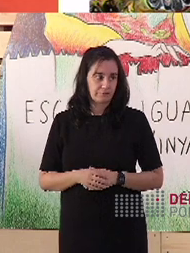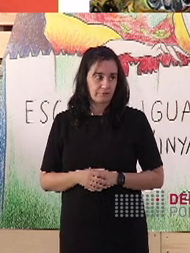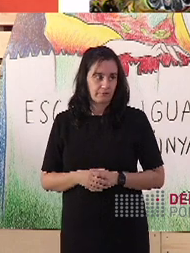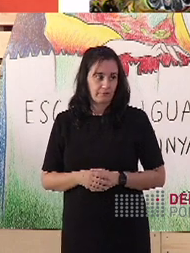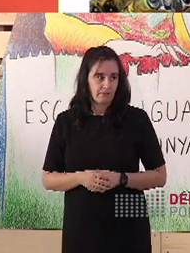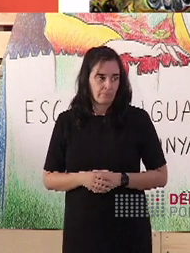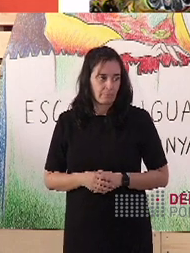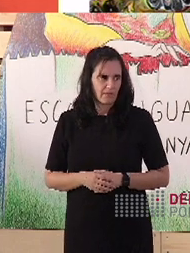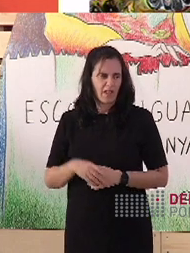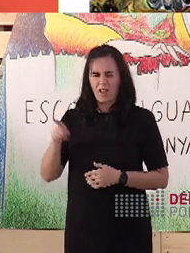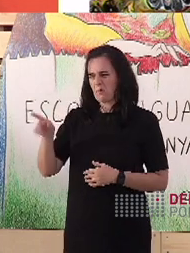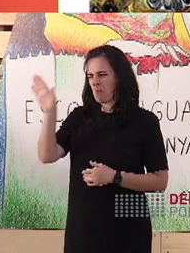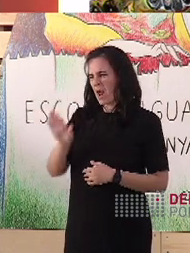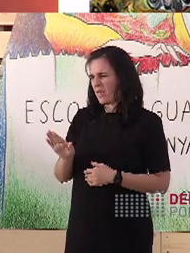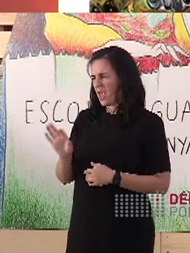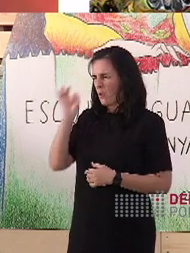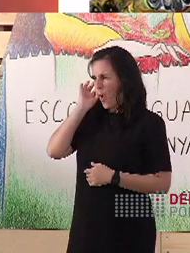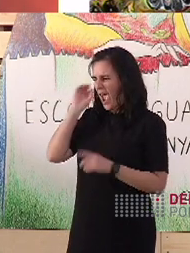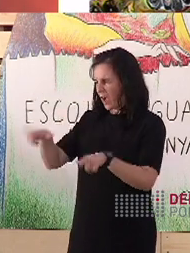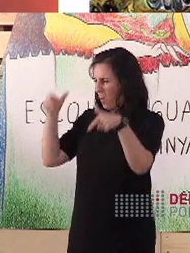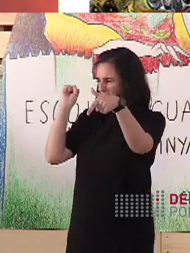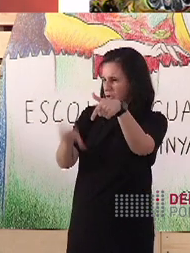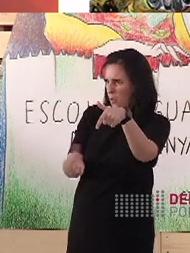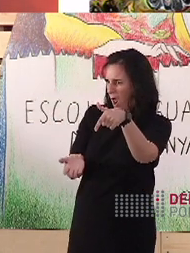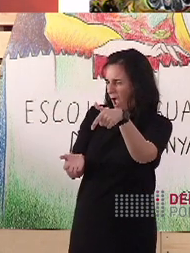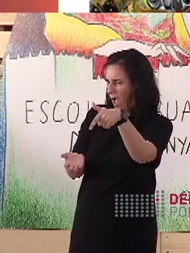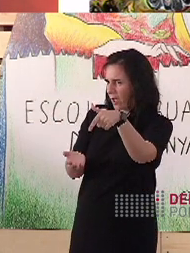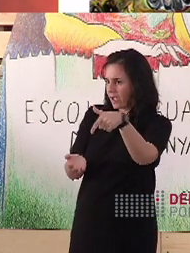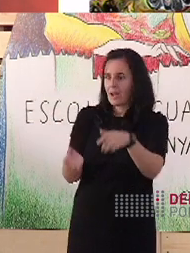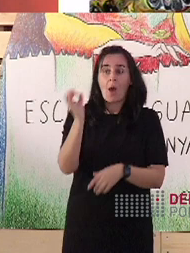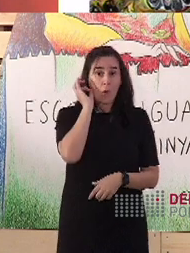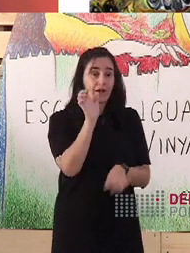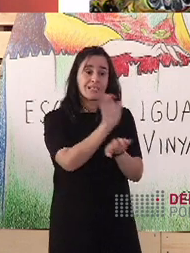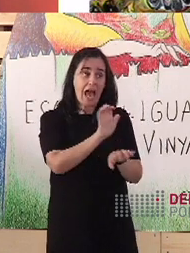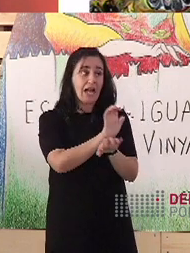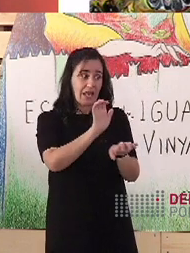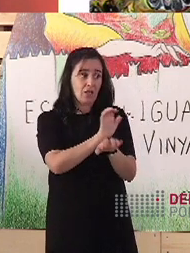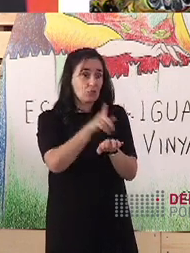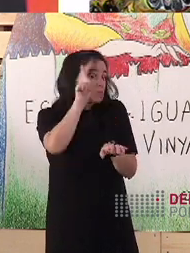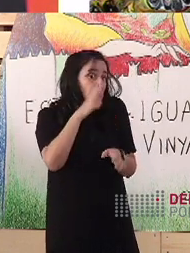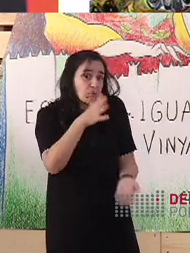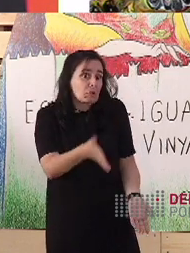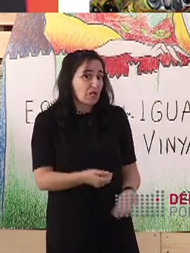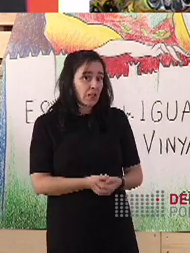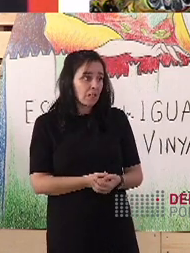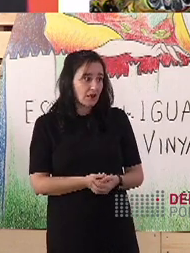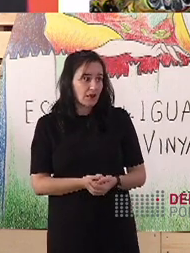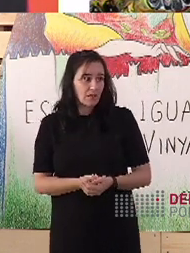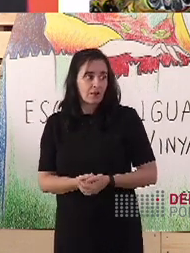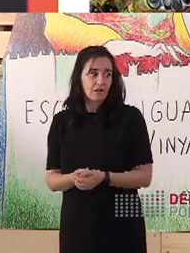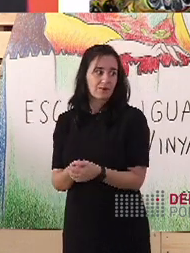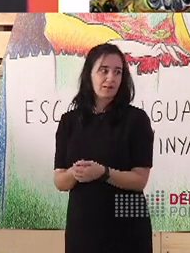Ahí están tirando una chica de basura. Y la señora se está riendo, no sé por qué. O le estaban